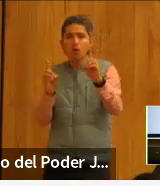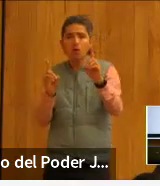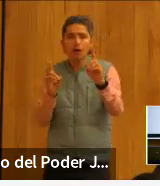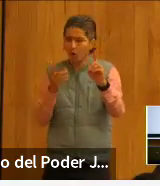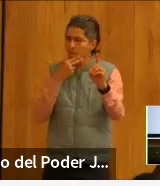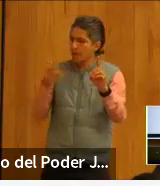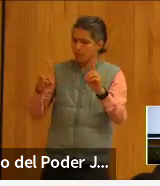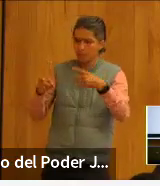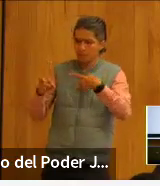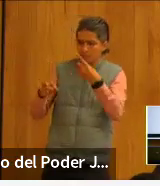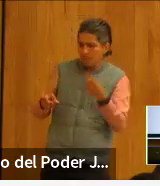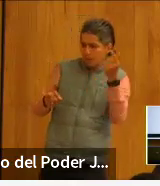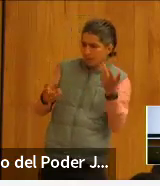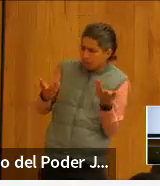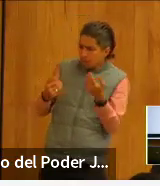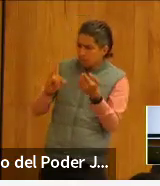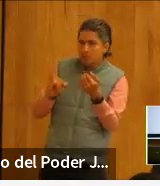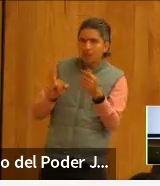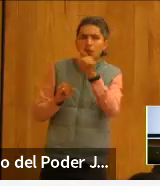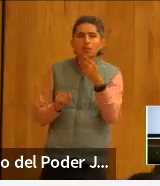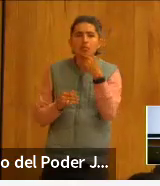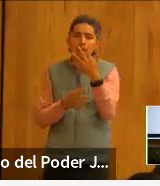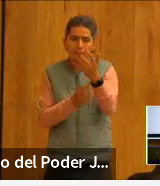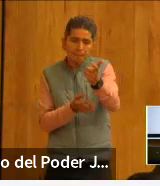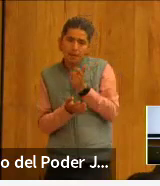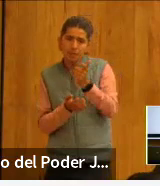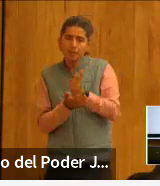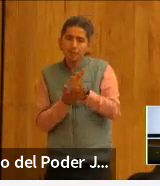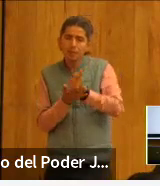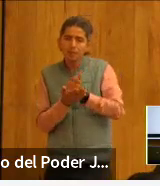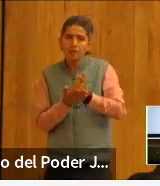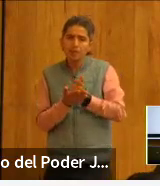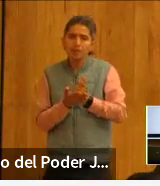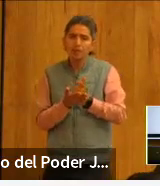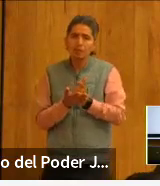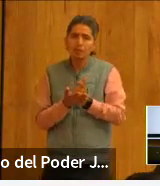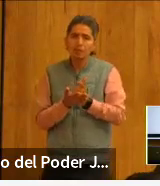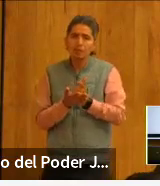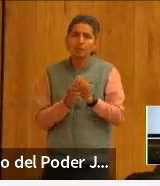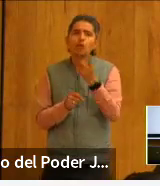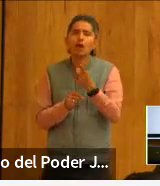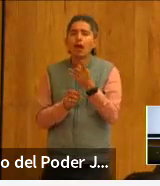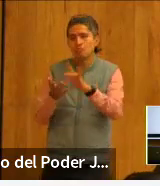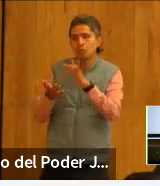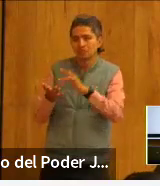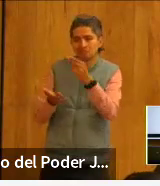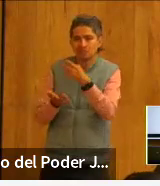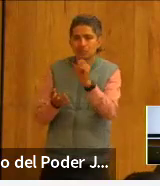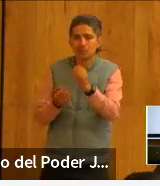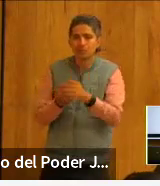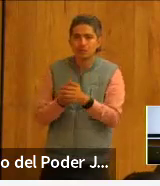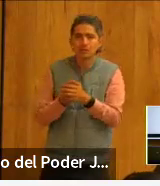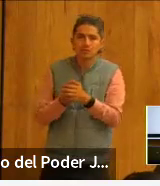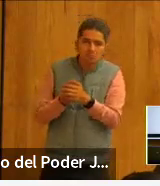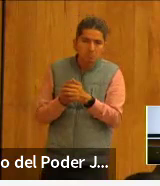de la casa y por ello pide una pensión alimenticia provisional en carácter asistencial.